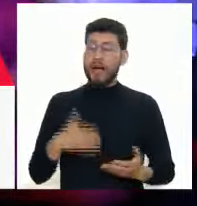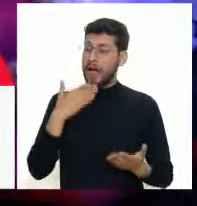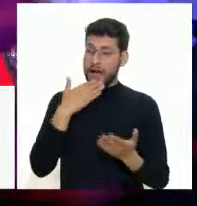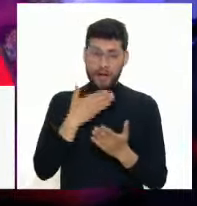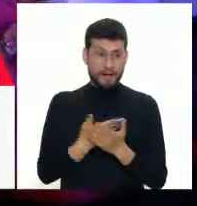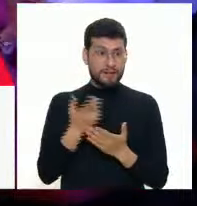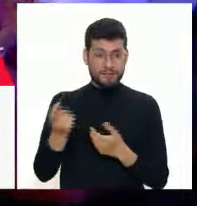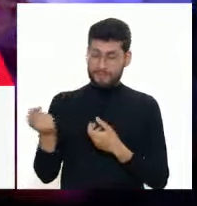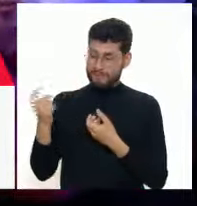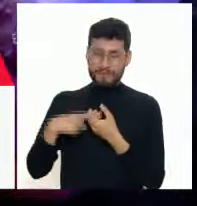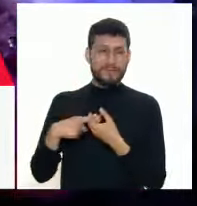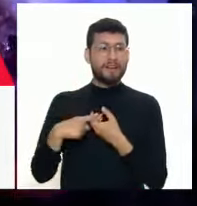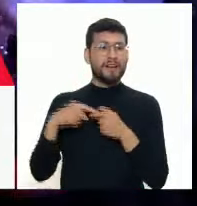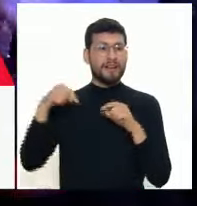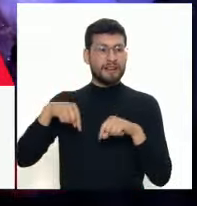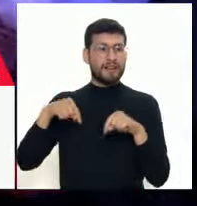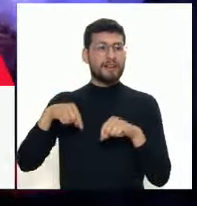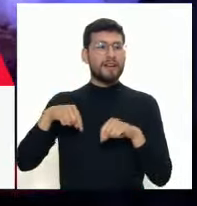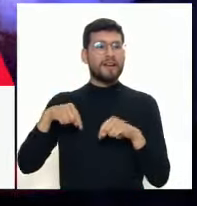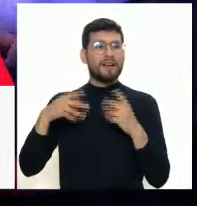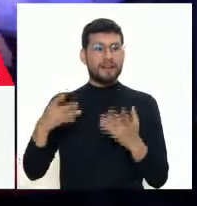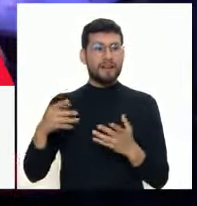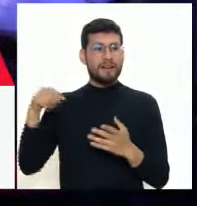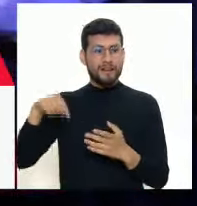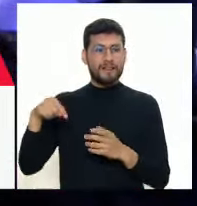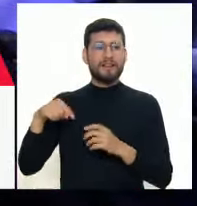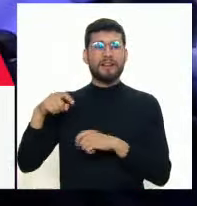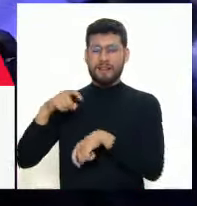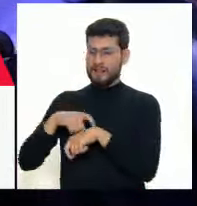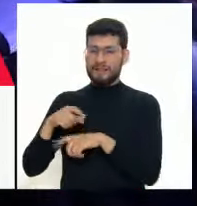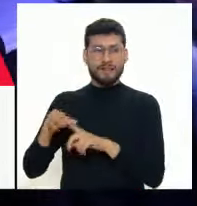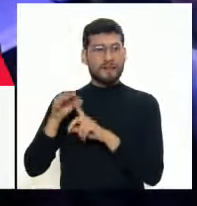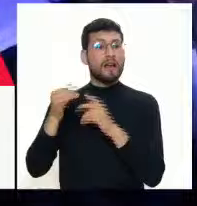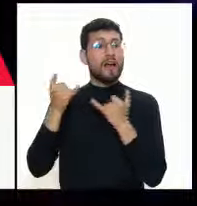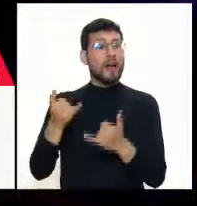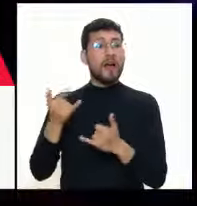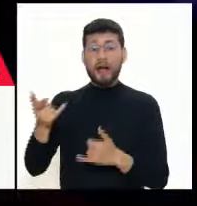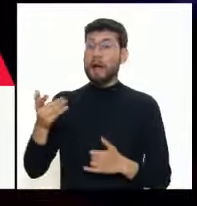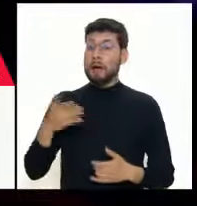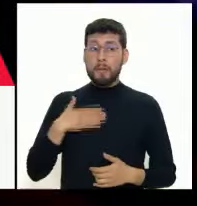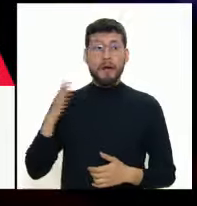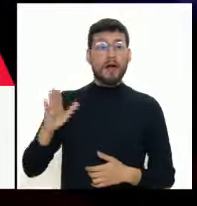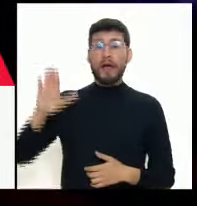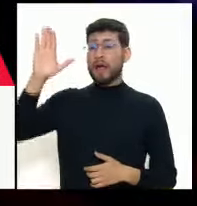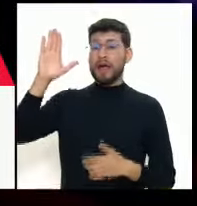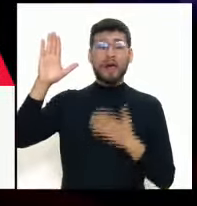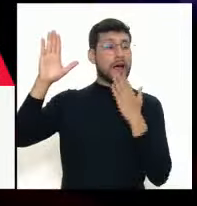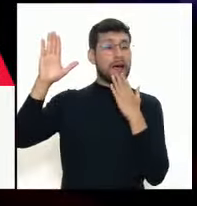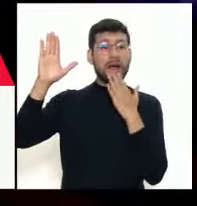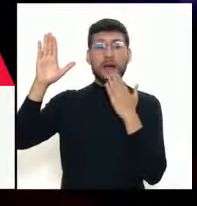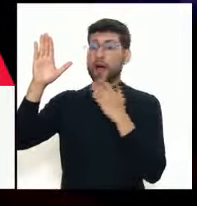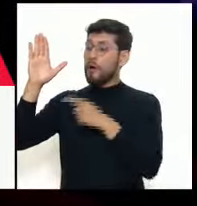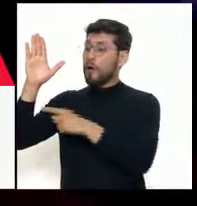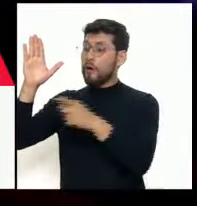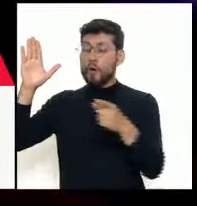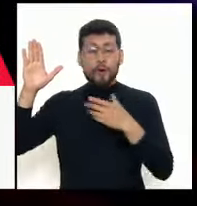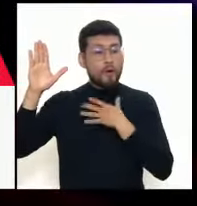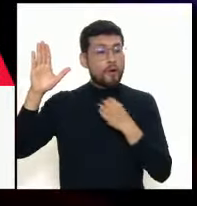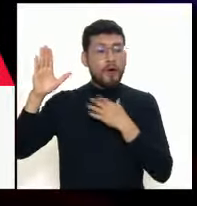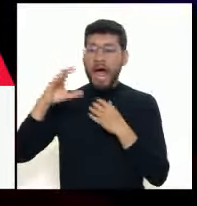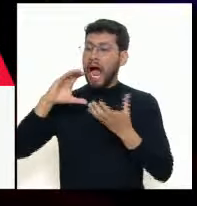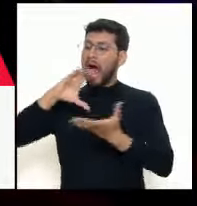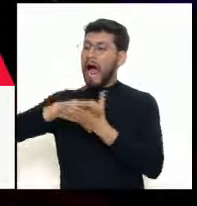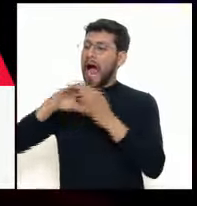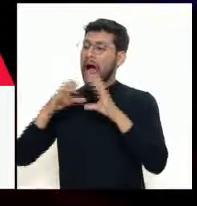gracias por ser parte de este acto. Quiero que levante la mano el niño o niña que le gustan las